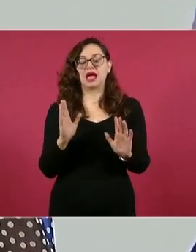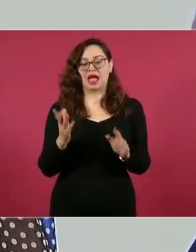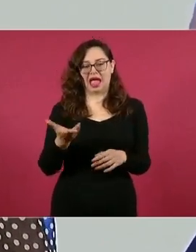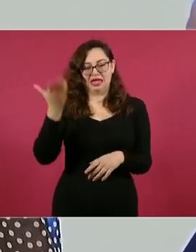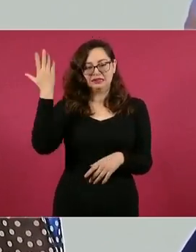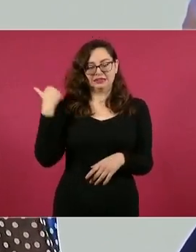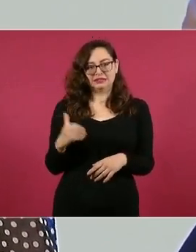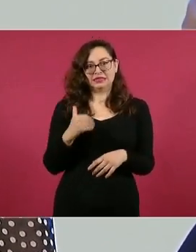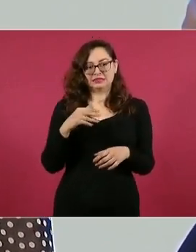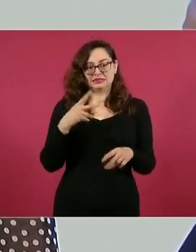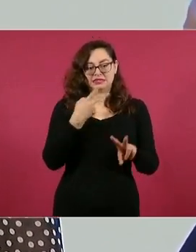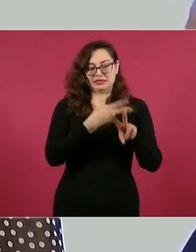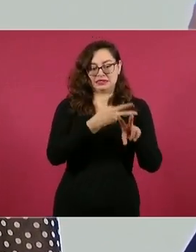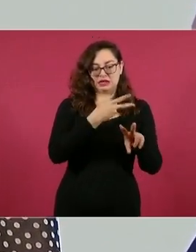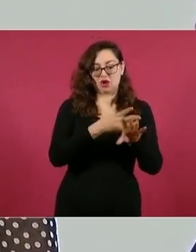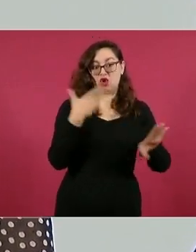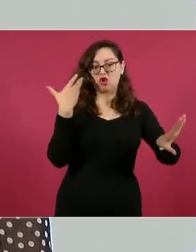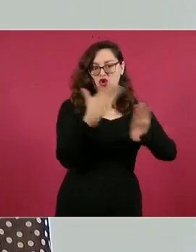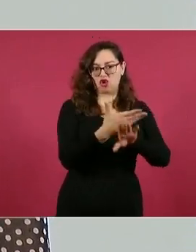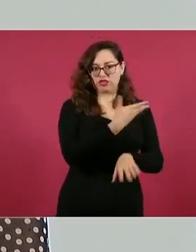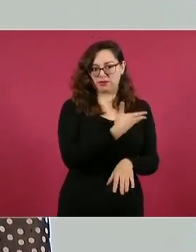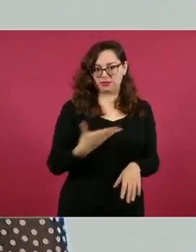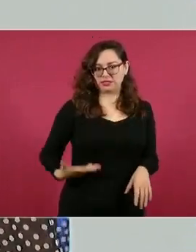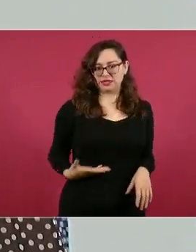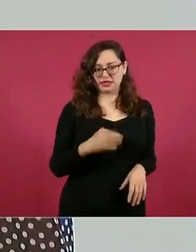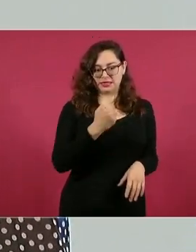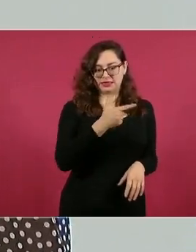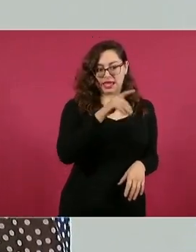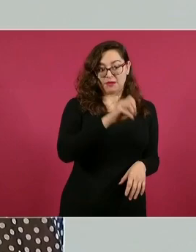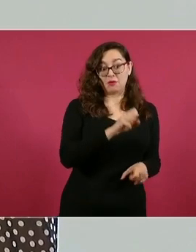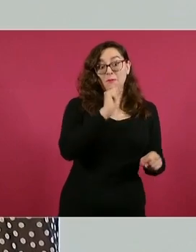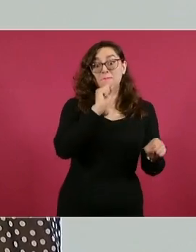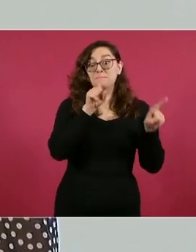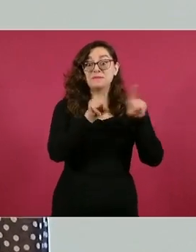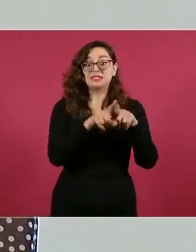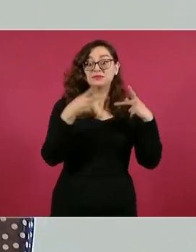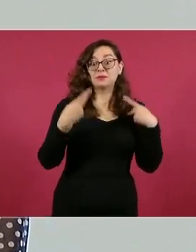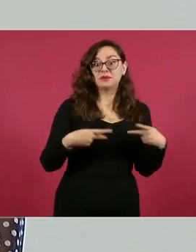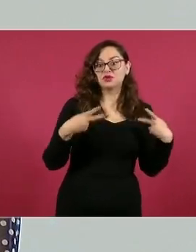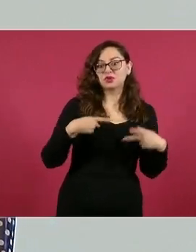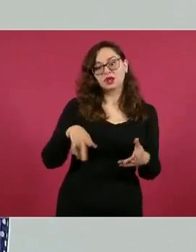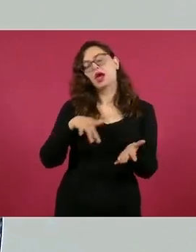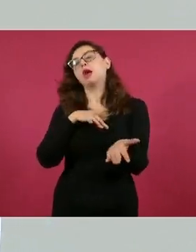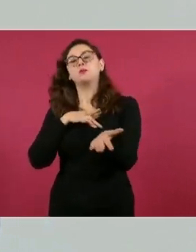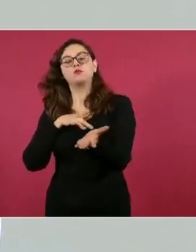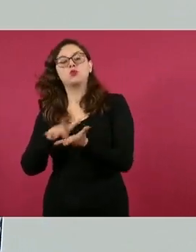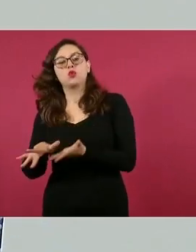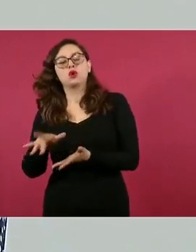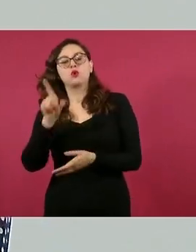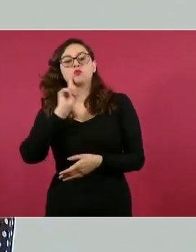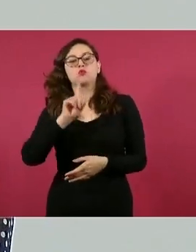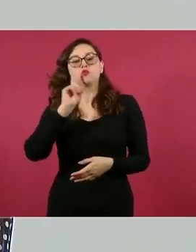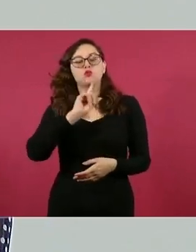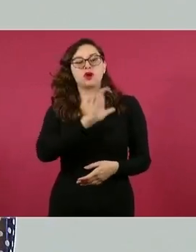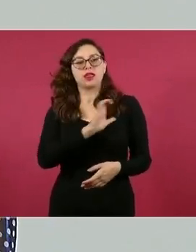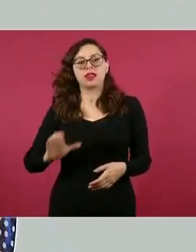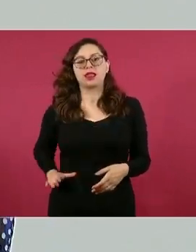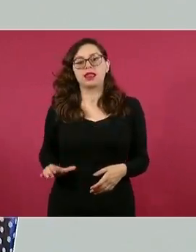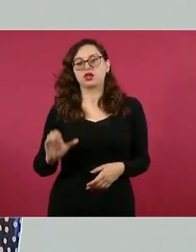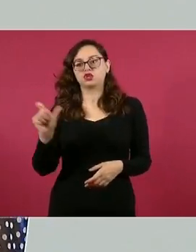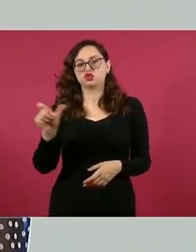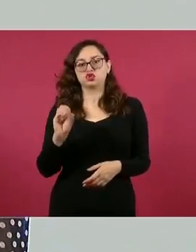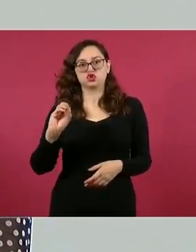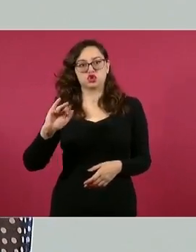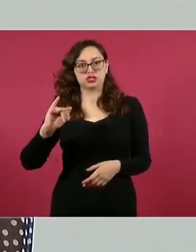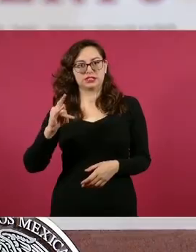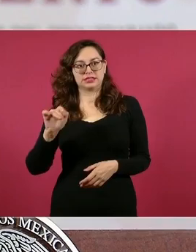narcoejecuciones de la República del prian so chil Gálvez Asimismo de las 29650 cuentas